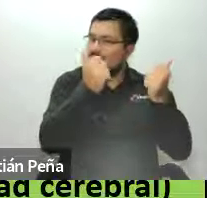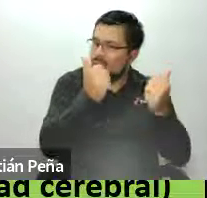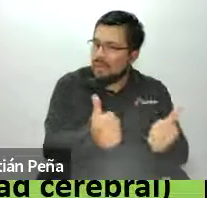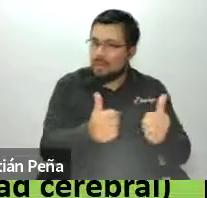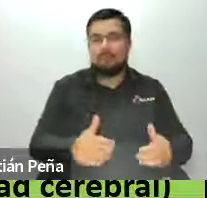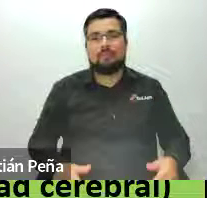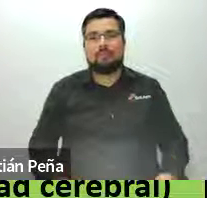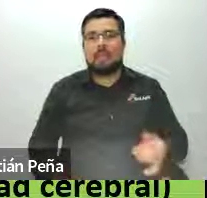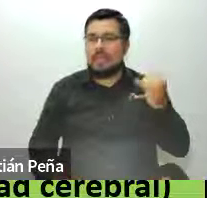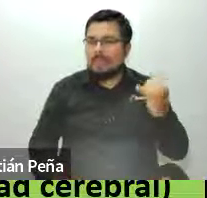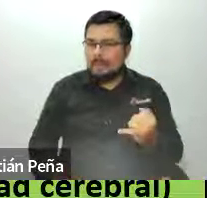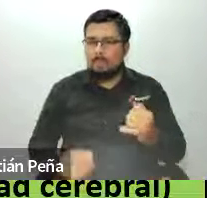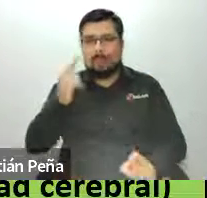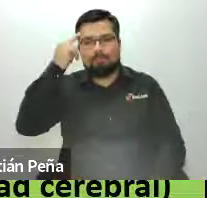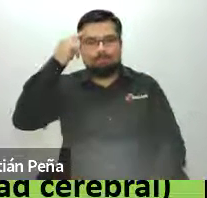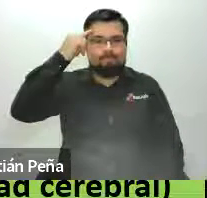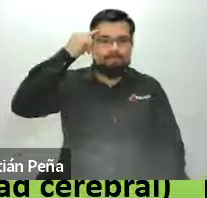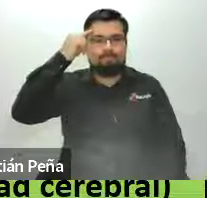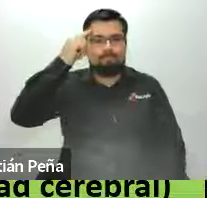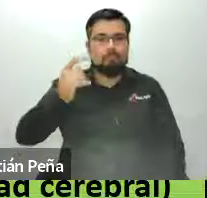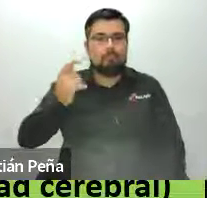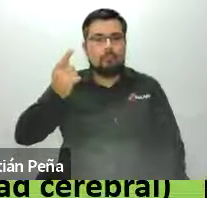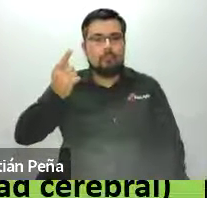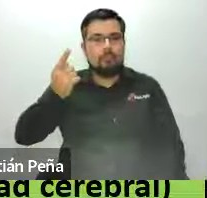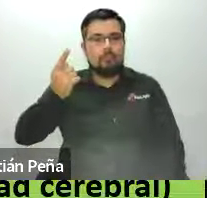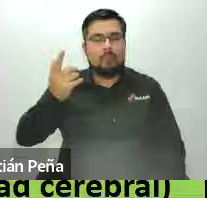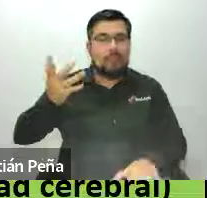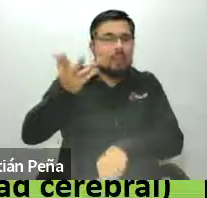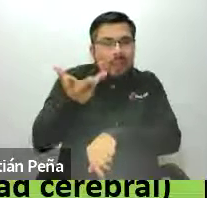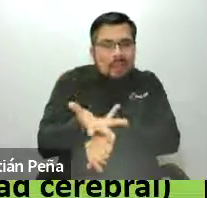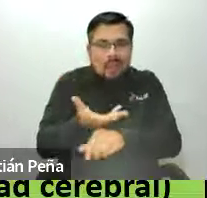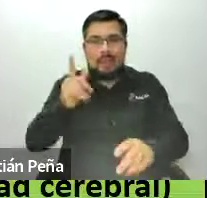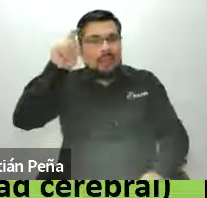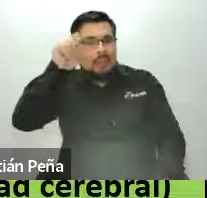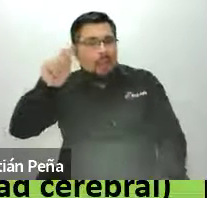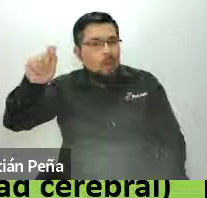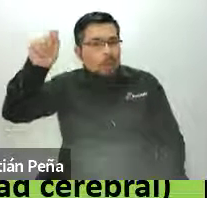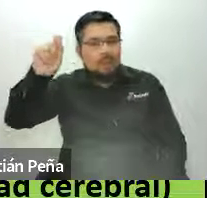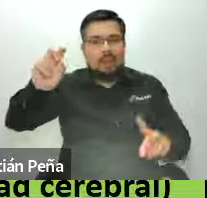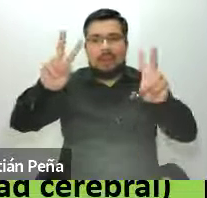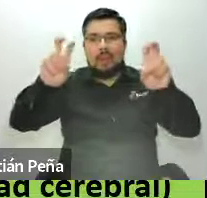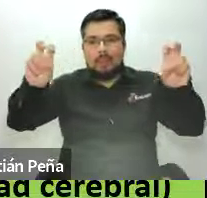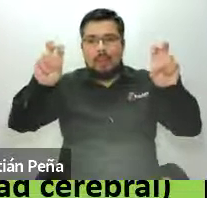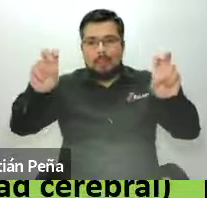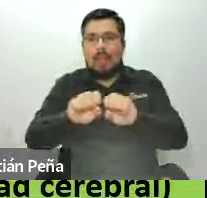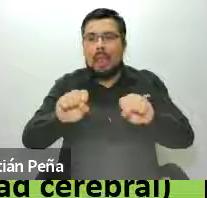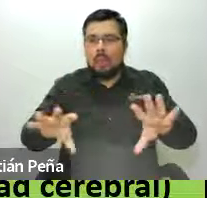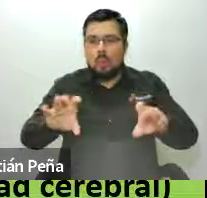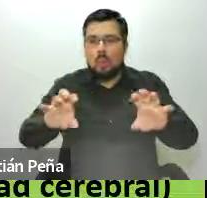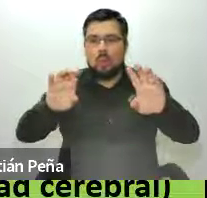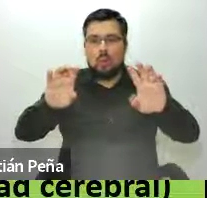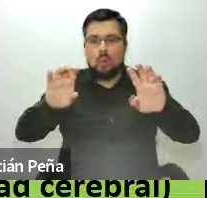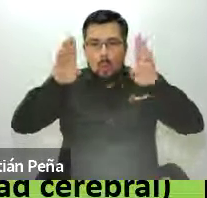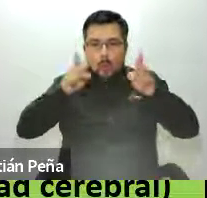elementos encontramos que hay enfoques, hay teoría de la educación especial que en esta juguera, como nosotros